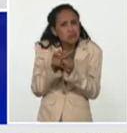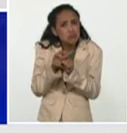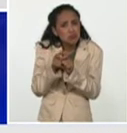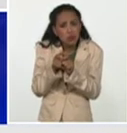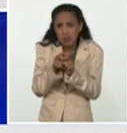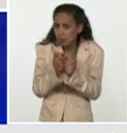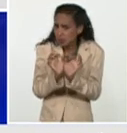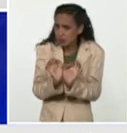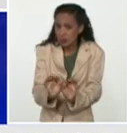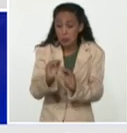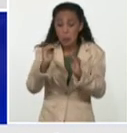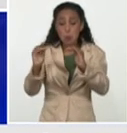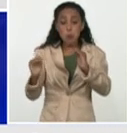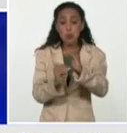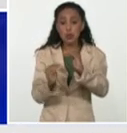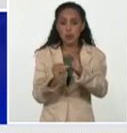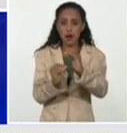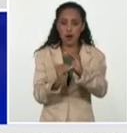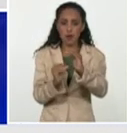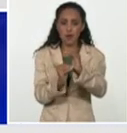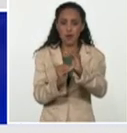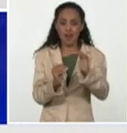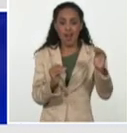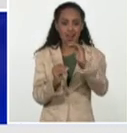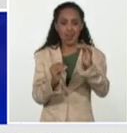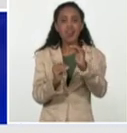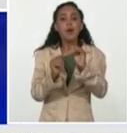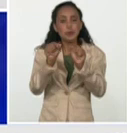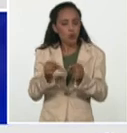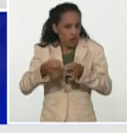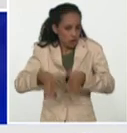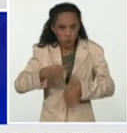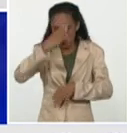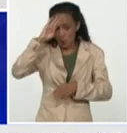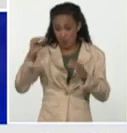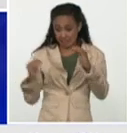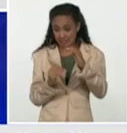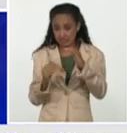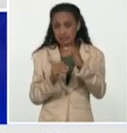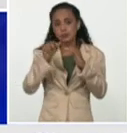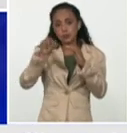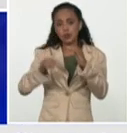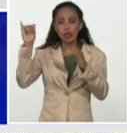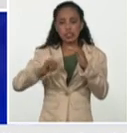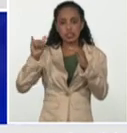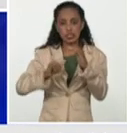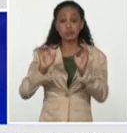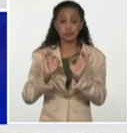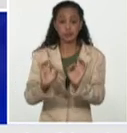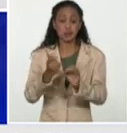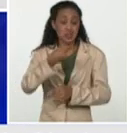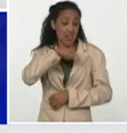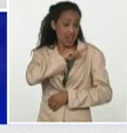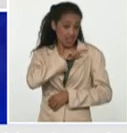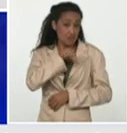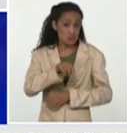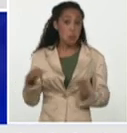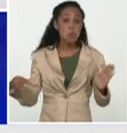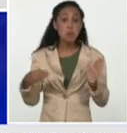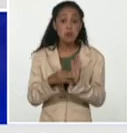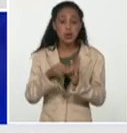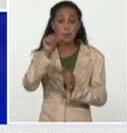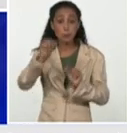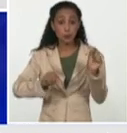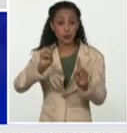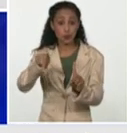de los casos autóctonos. Ayer nuevamente una cifra de 1.000 casos autóctonos,